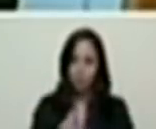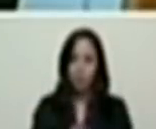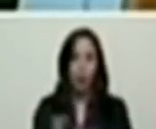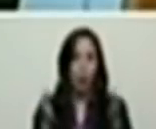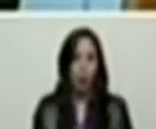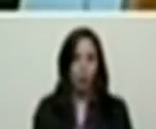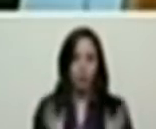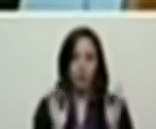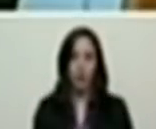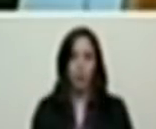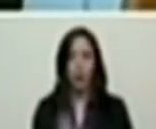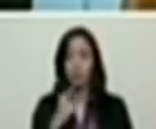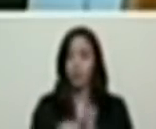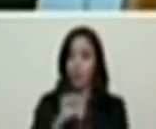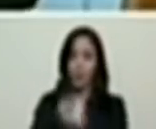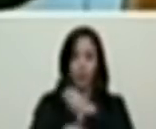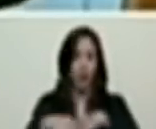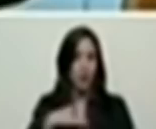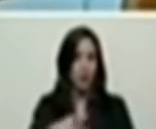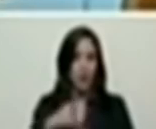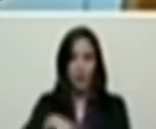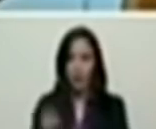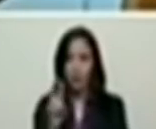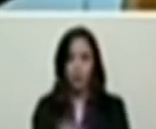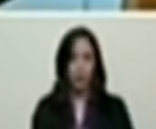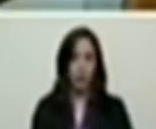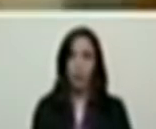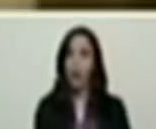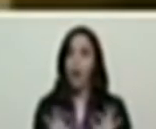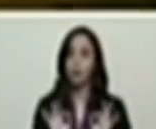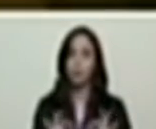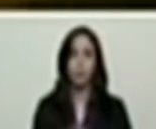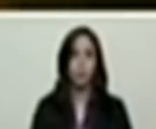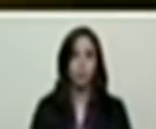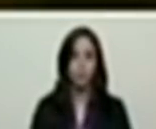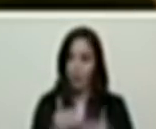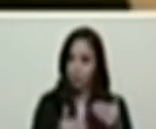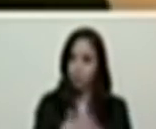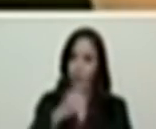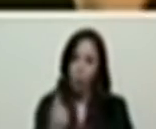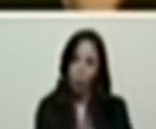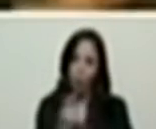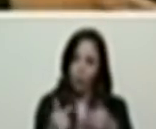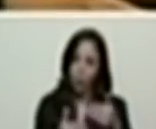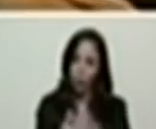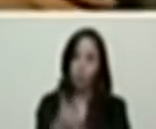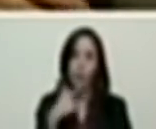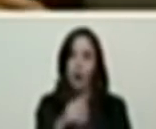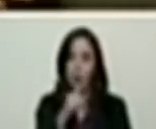y contundente para defender los intereses de Venezuela. En su momento, en las próximas horas.